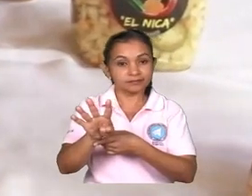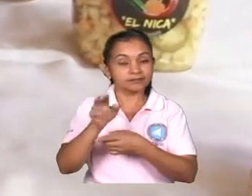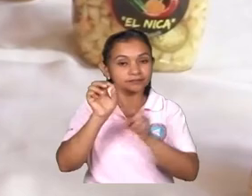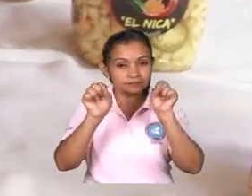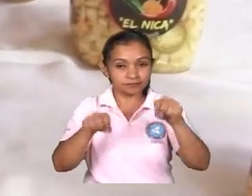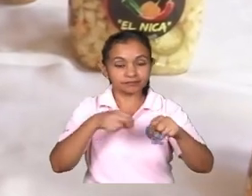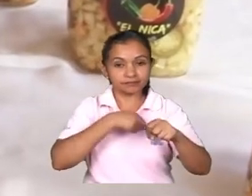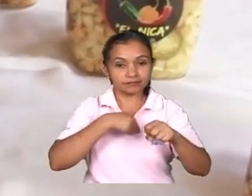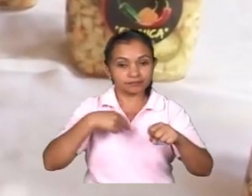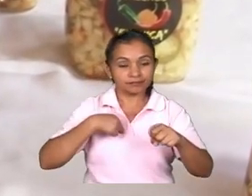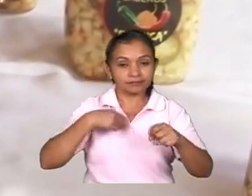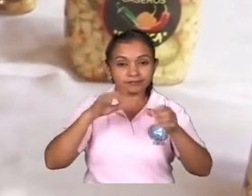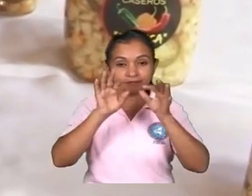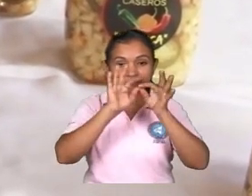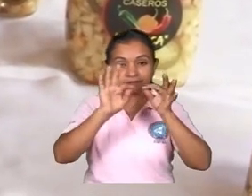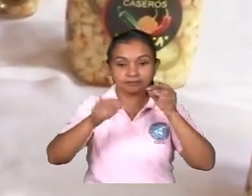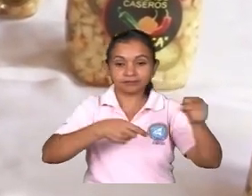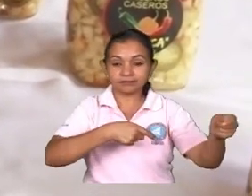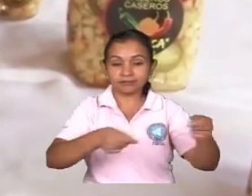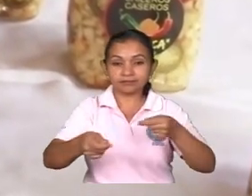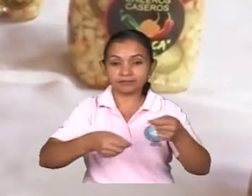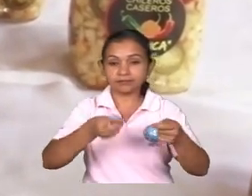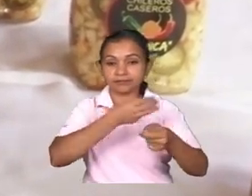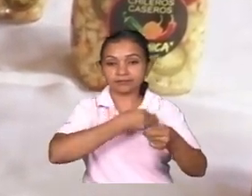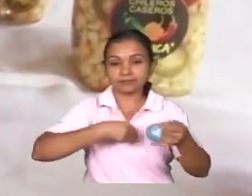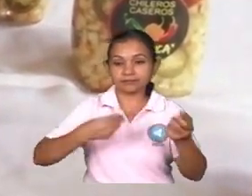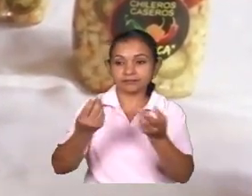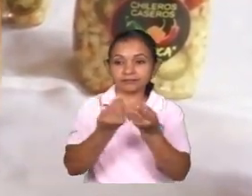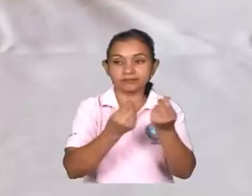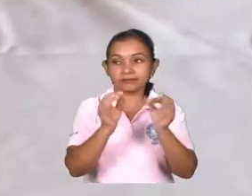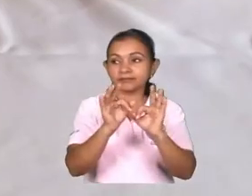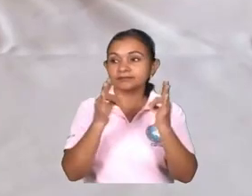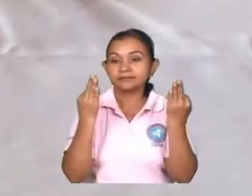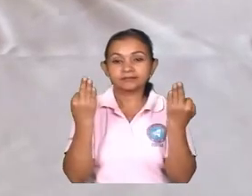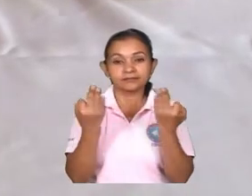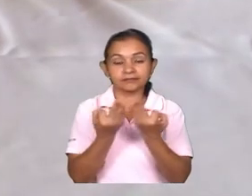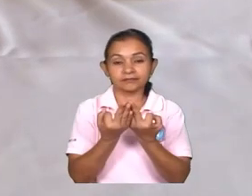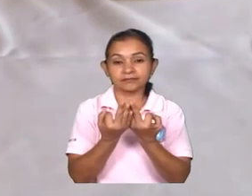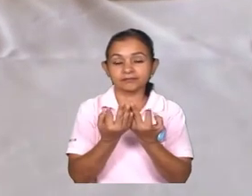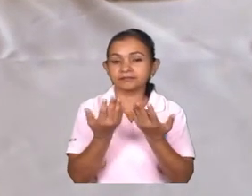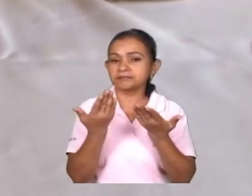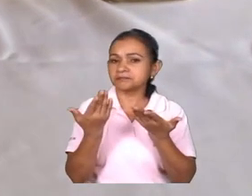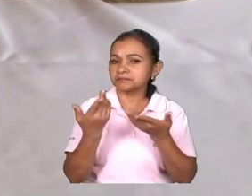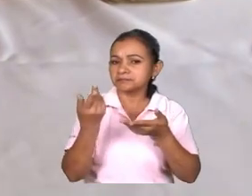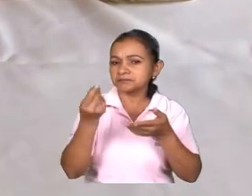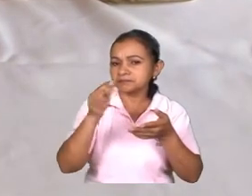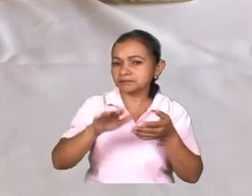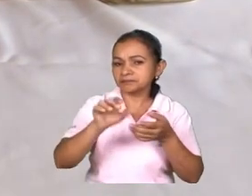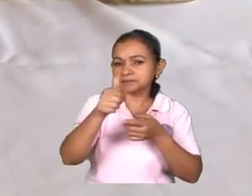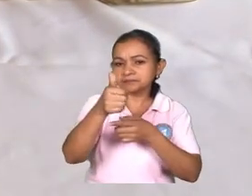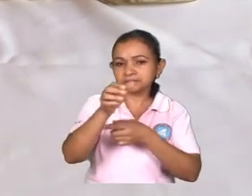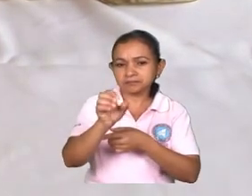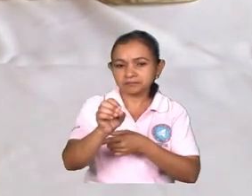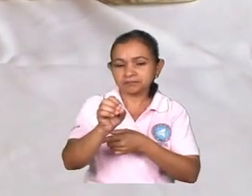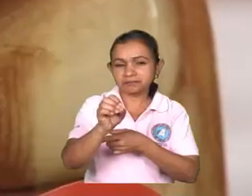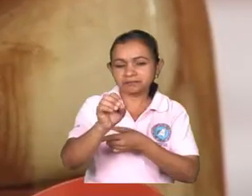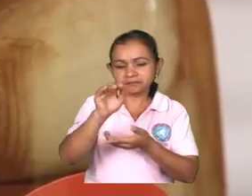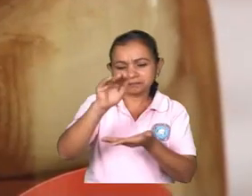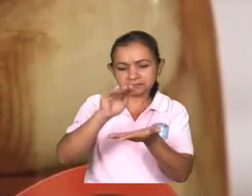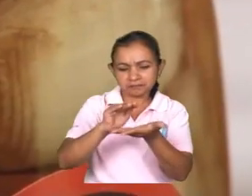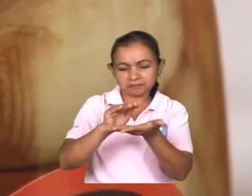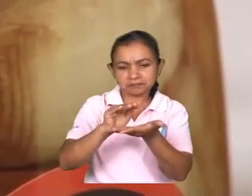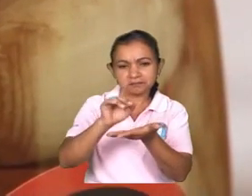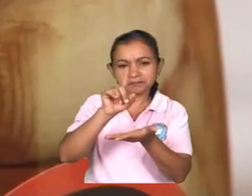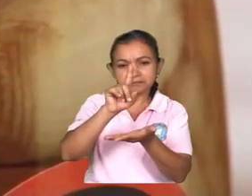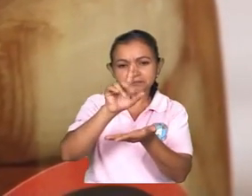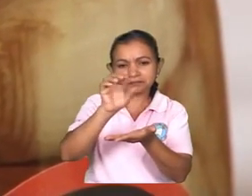puedes encontrar en las ferias organizadas por el Ministerio de Economía Familiar a precios solidarios de 60 córdobas el más pequeño y